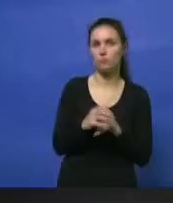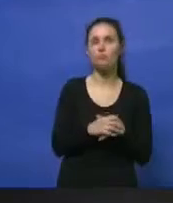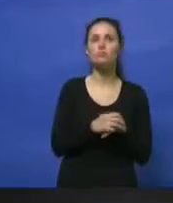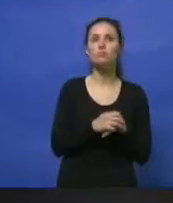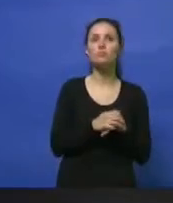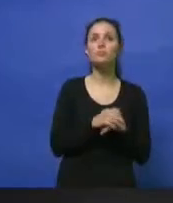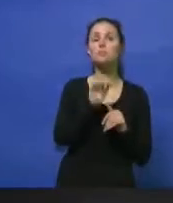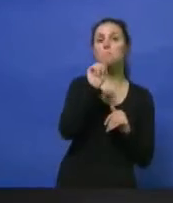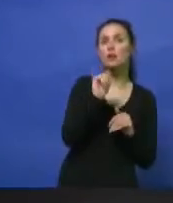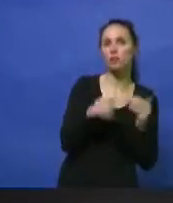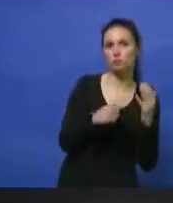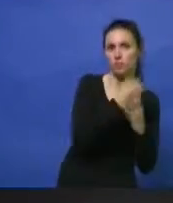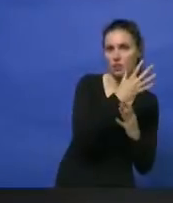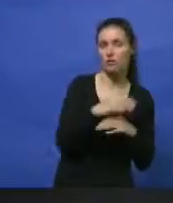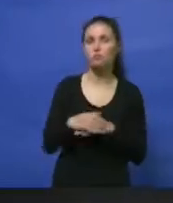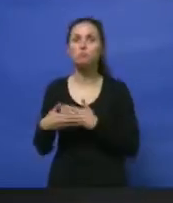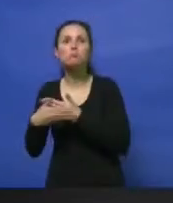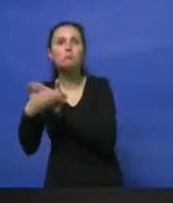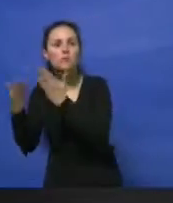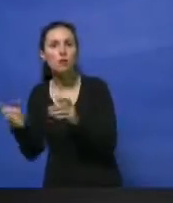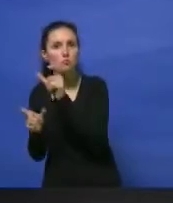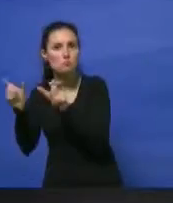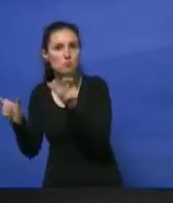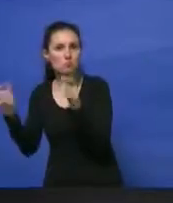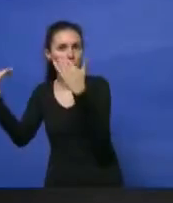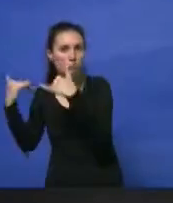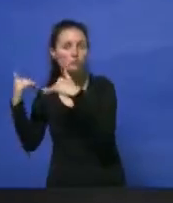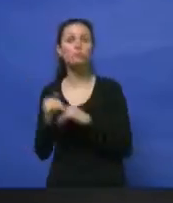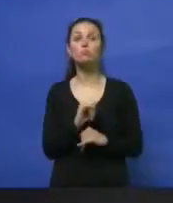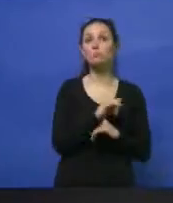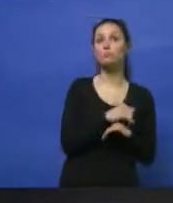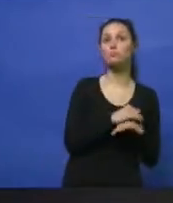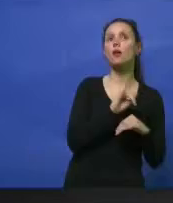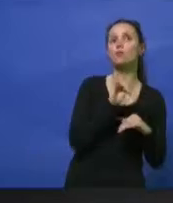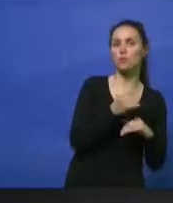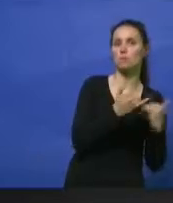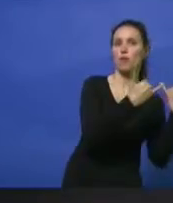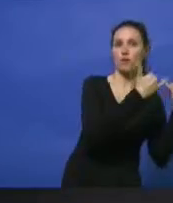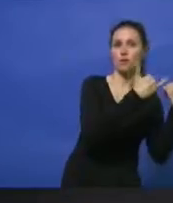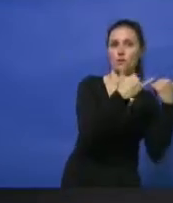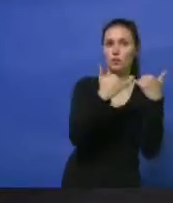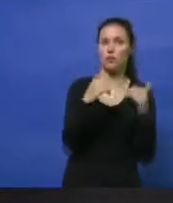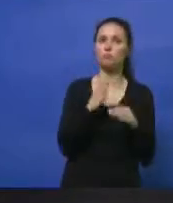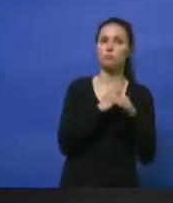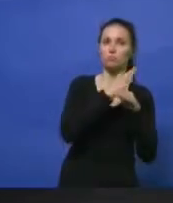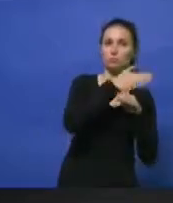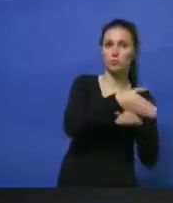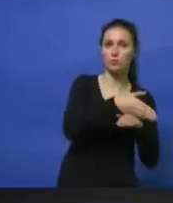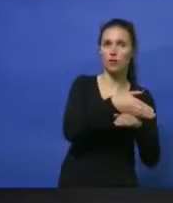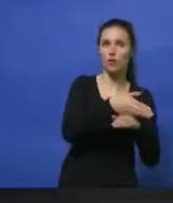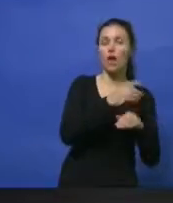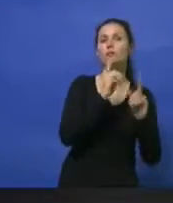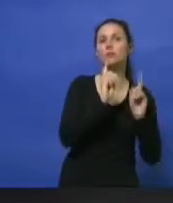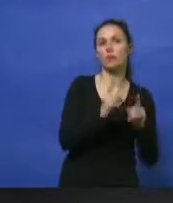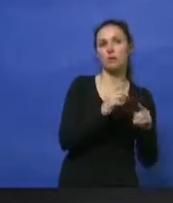sea, para aprender y está abierto para todo el mundo. Sí, es abierto a todo el mundo. Lo único que hay que hacer es ingresar a través de internet, o se puede hacer de todas maneras allí en la Tecnoteca a partir del día